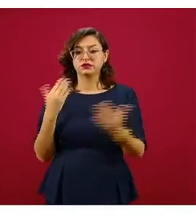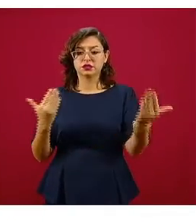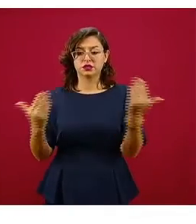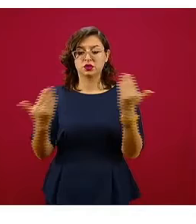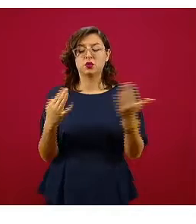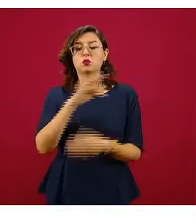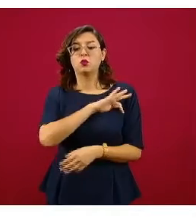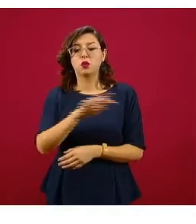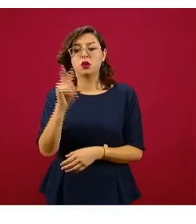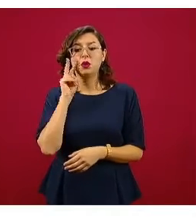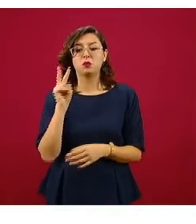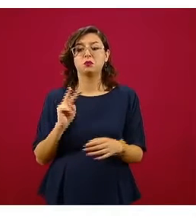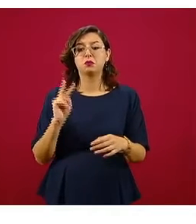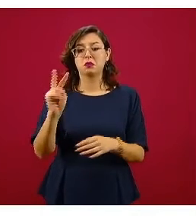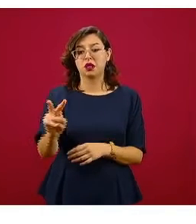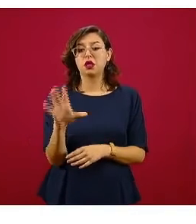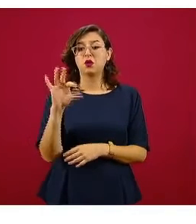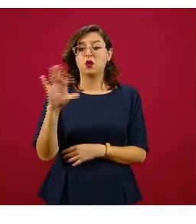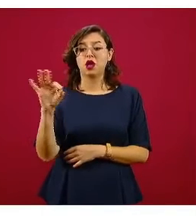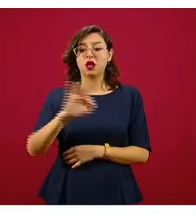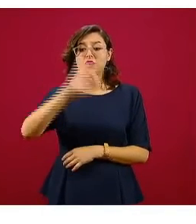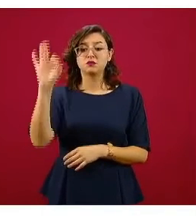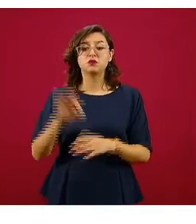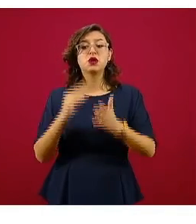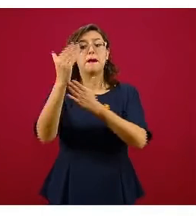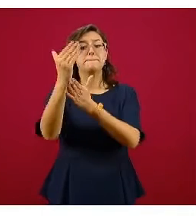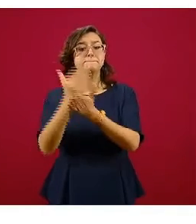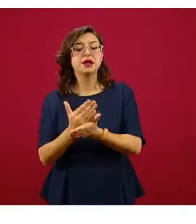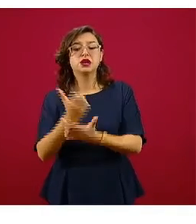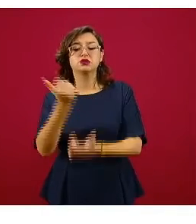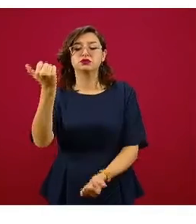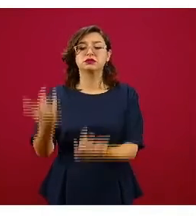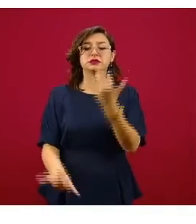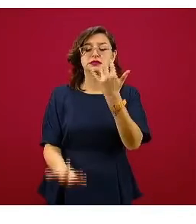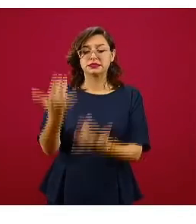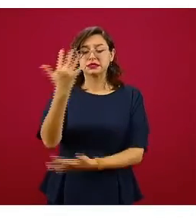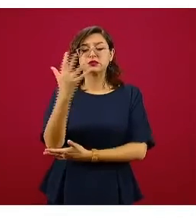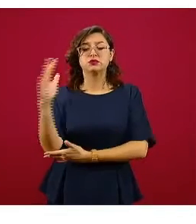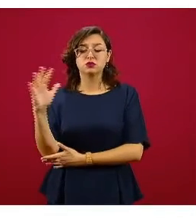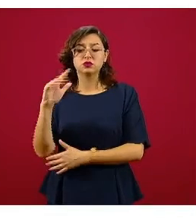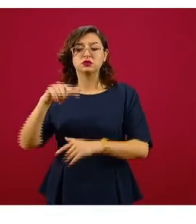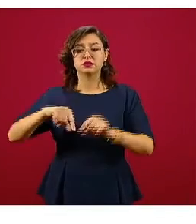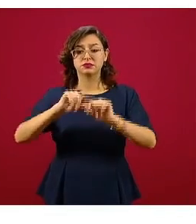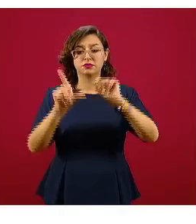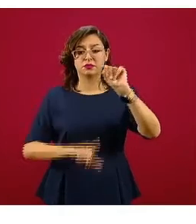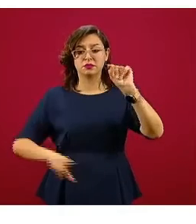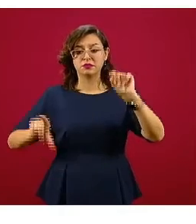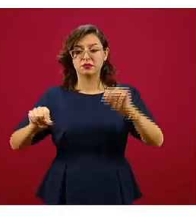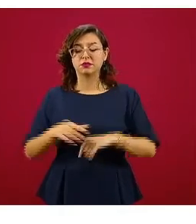importante en el número de eventos, un 40% menos incendios forestales en nuestro país